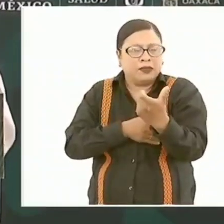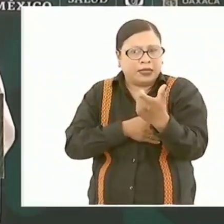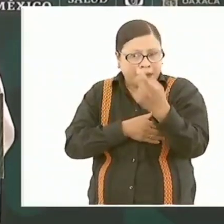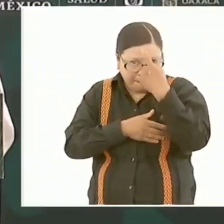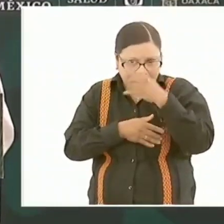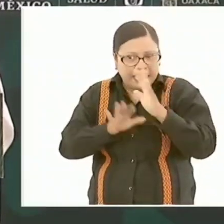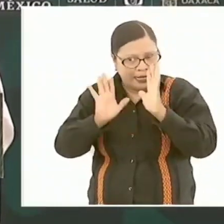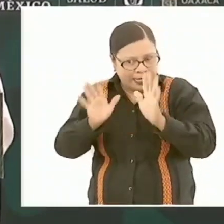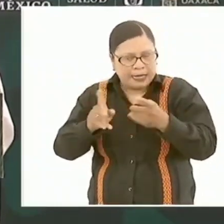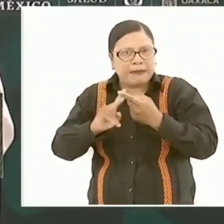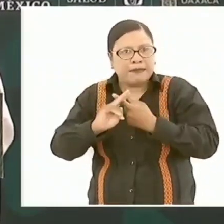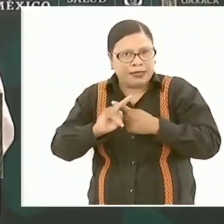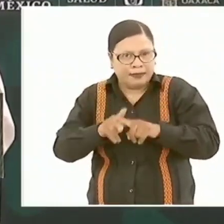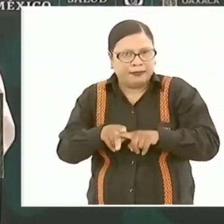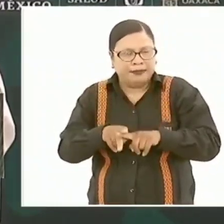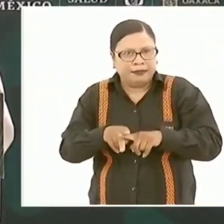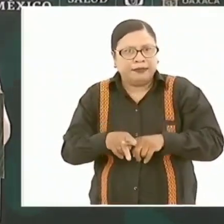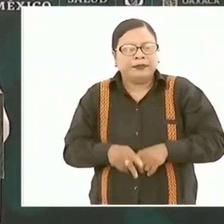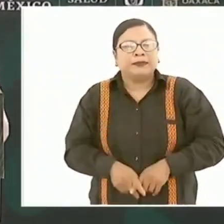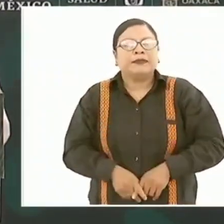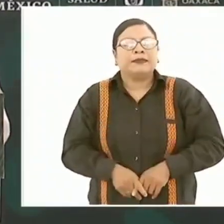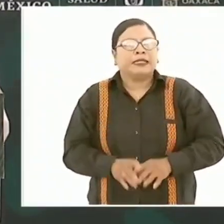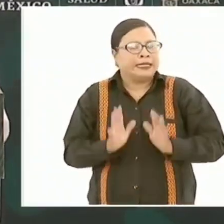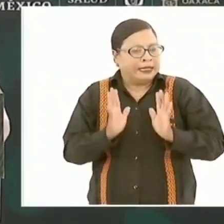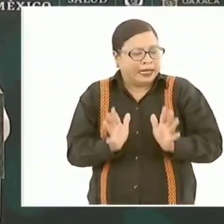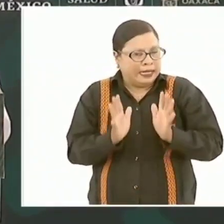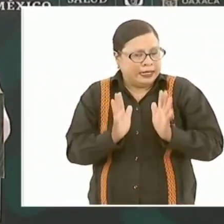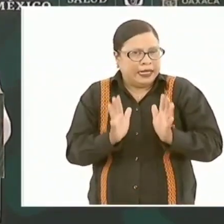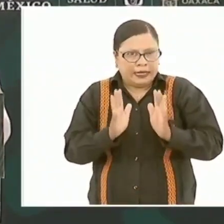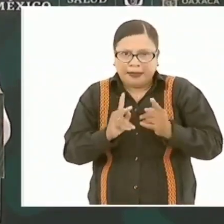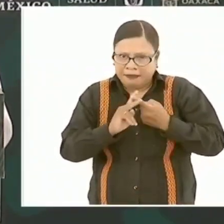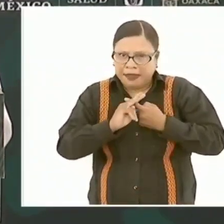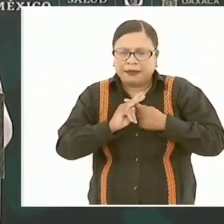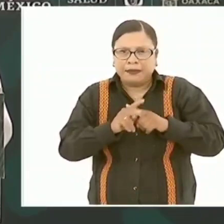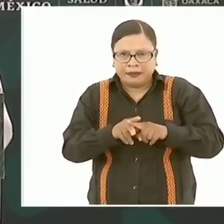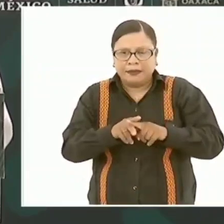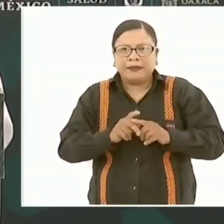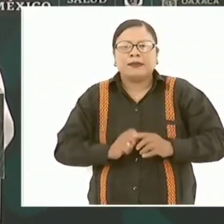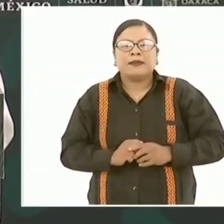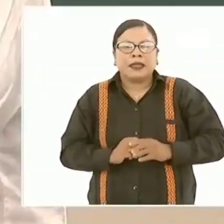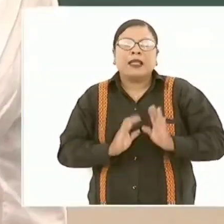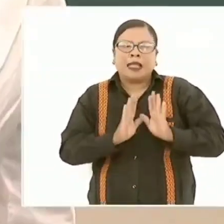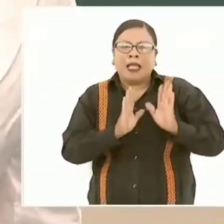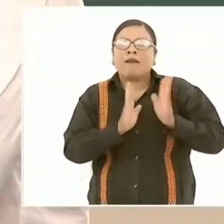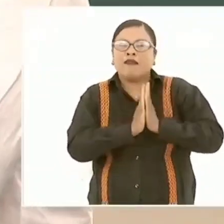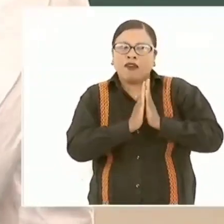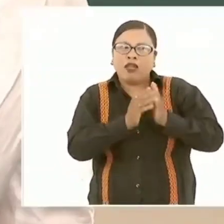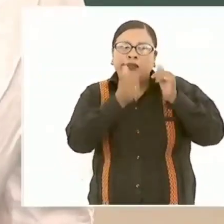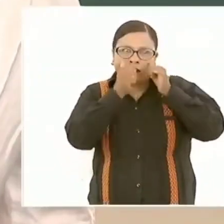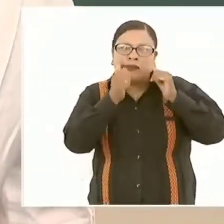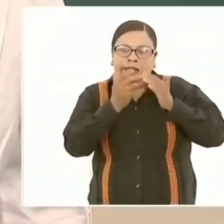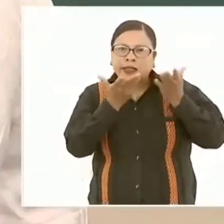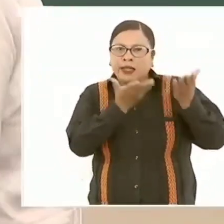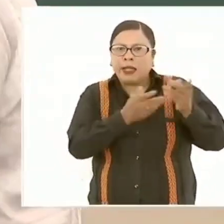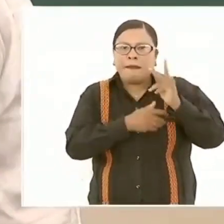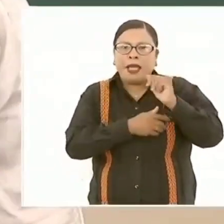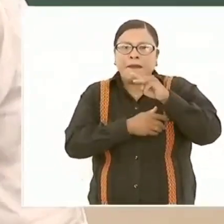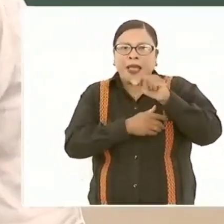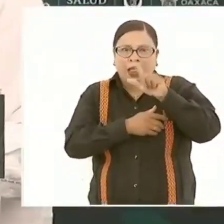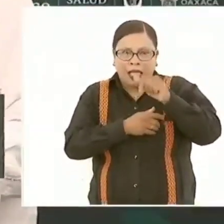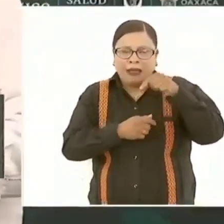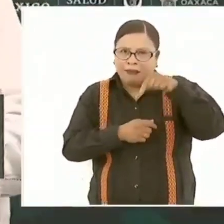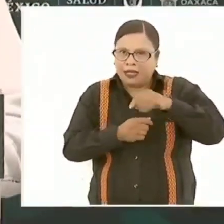este año. Ya nos va a hacer caso, Fambel, y va a tener que venir aquí a